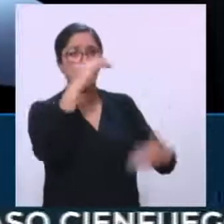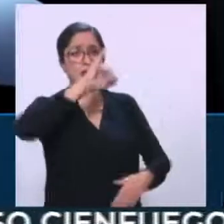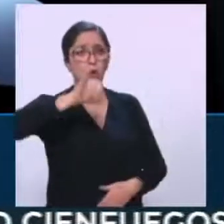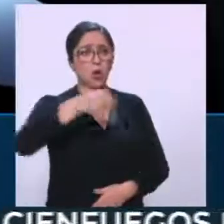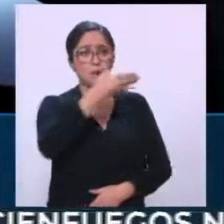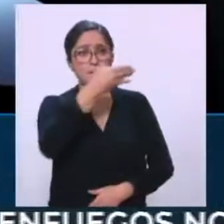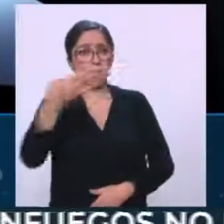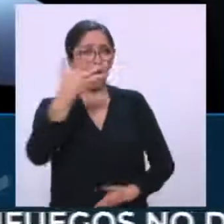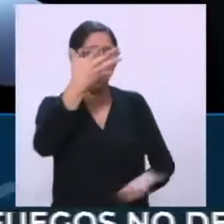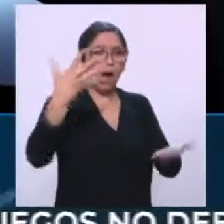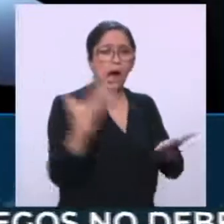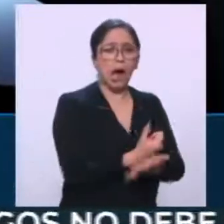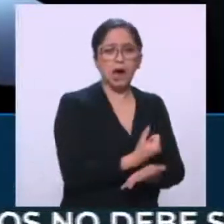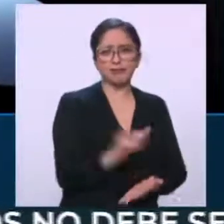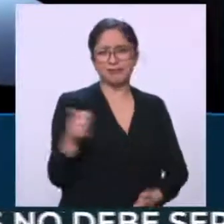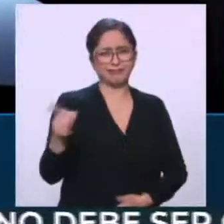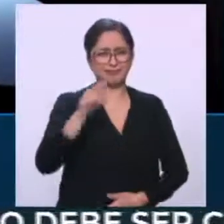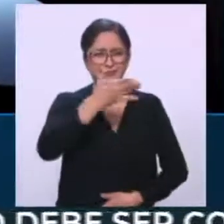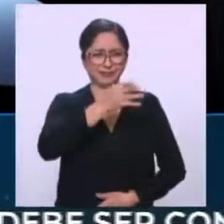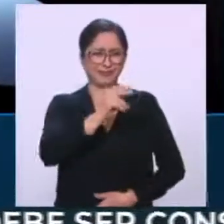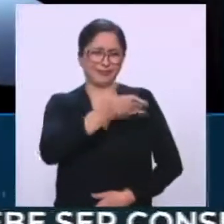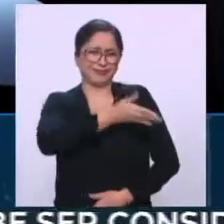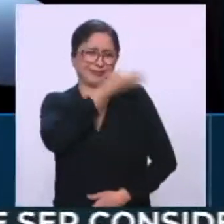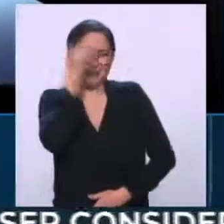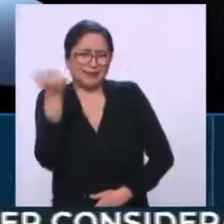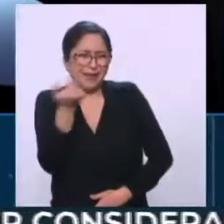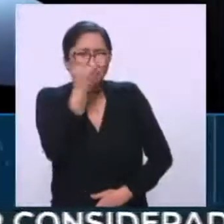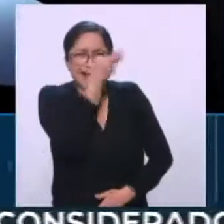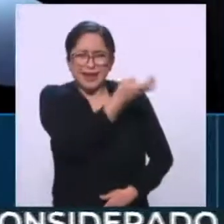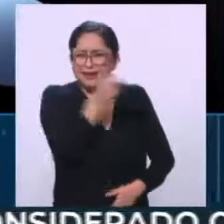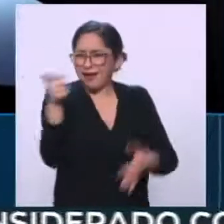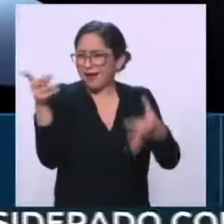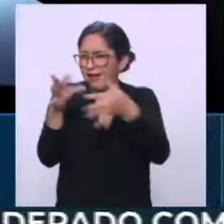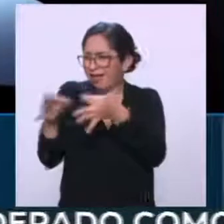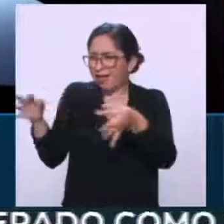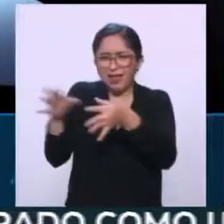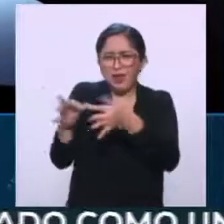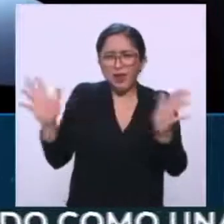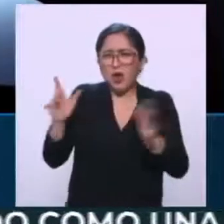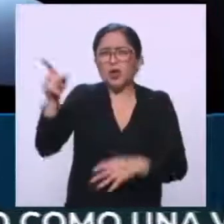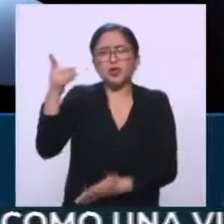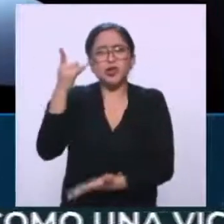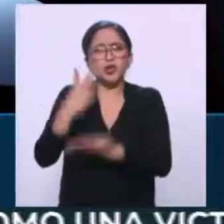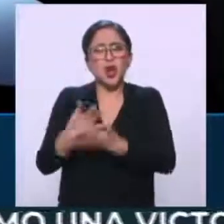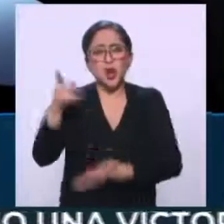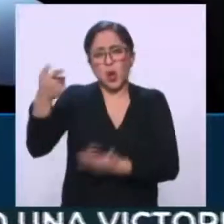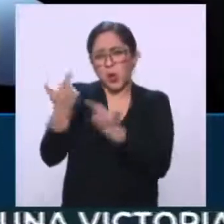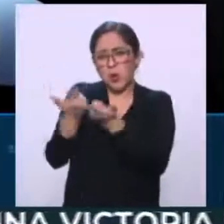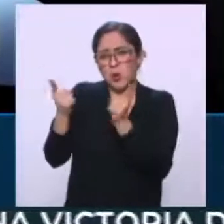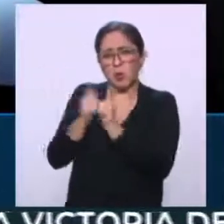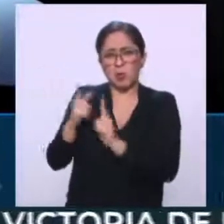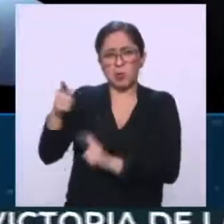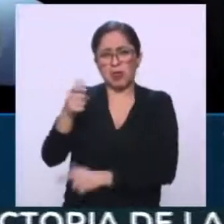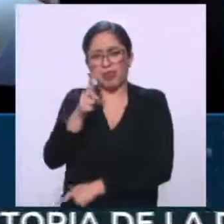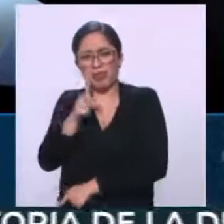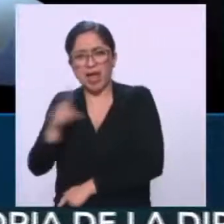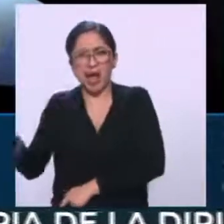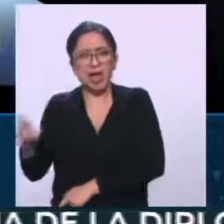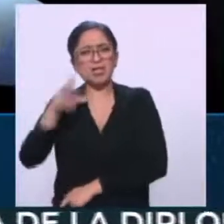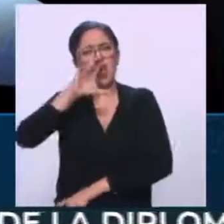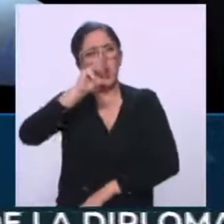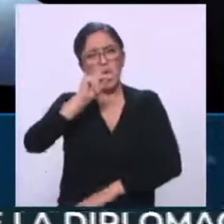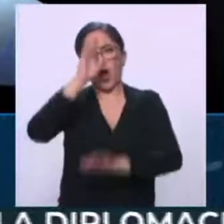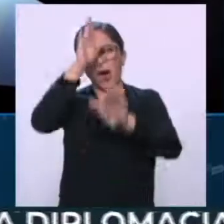mucho antes, entonces eso no tiene como ni pies ni cabeza, es más bien una idea de la derecha, de la oposición, de querer golpear a